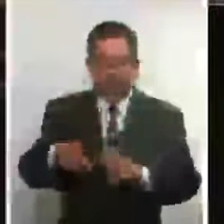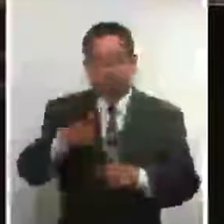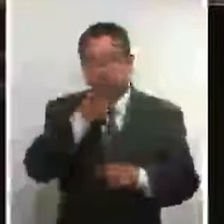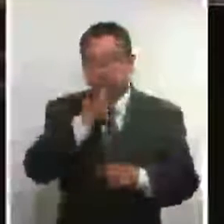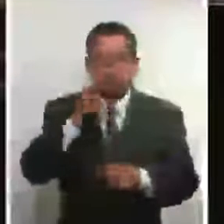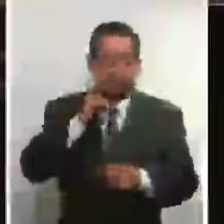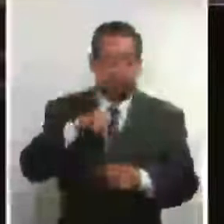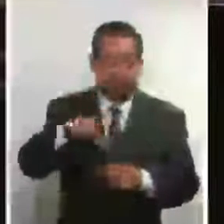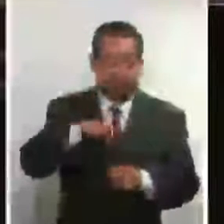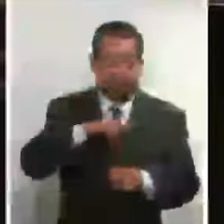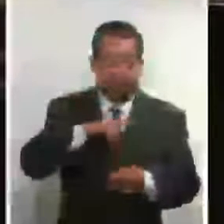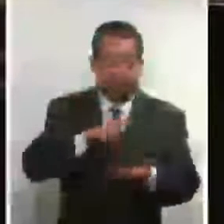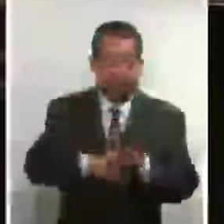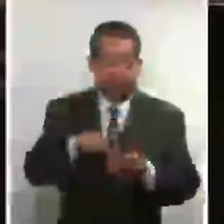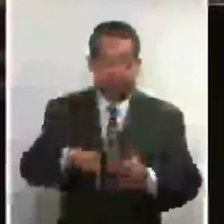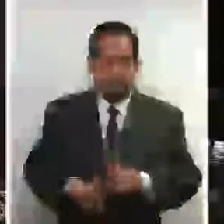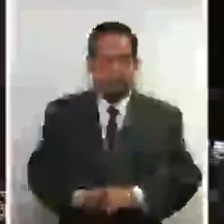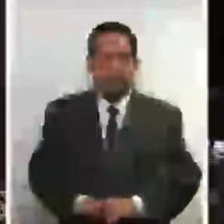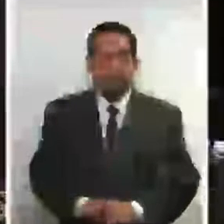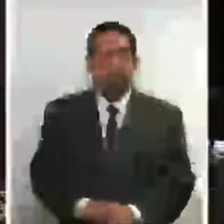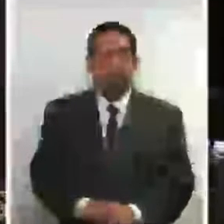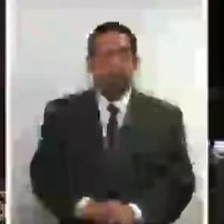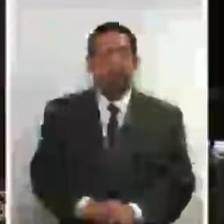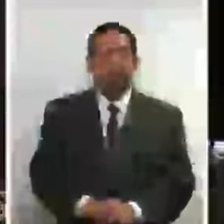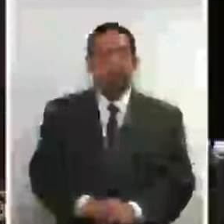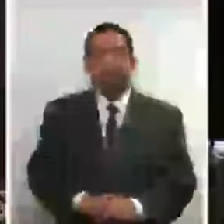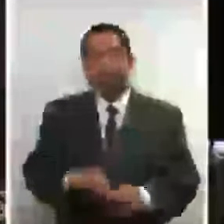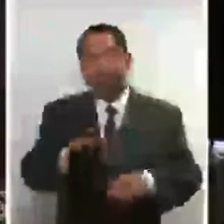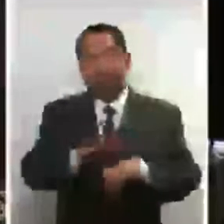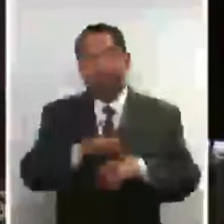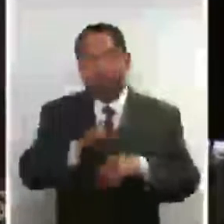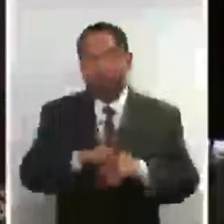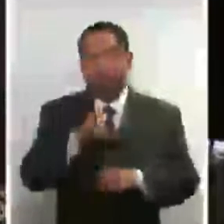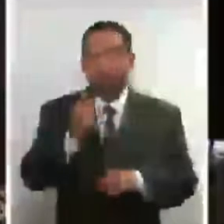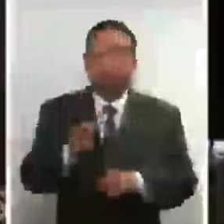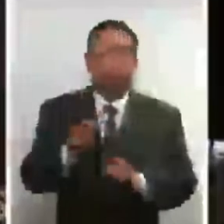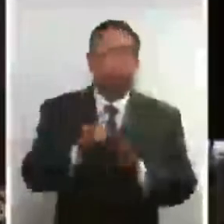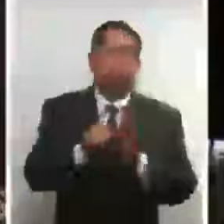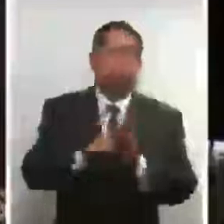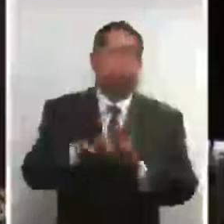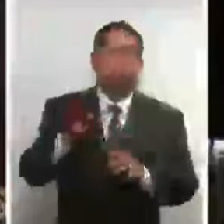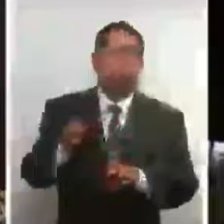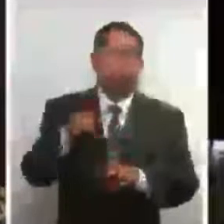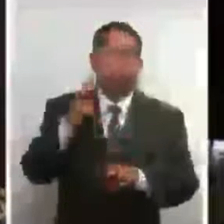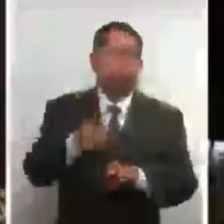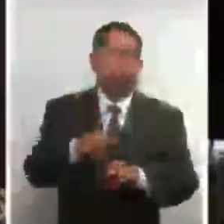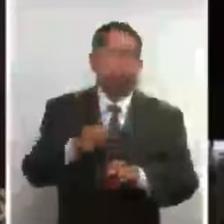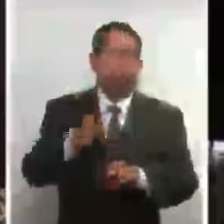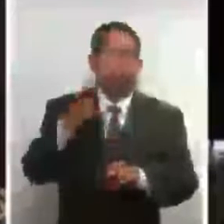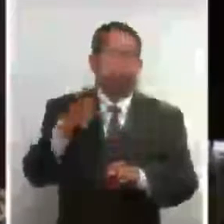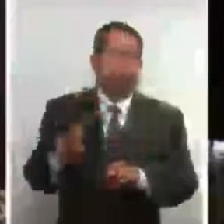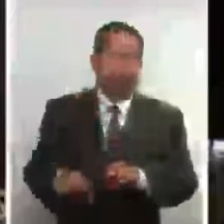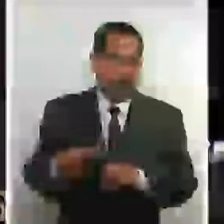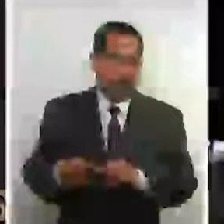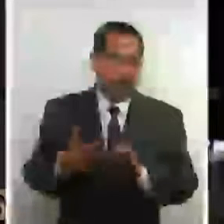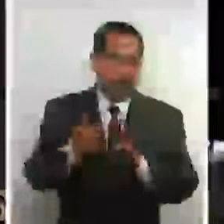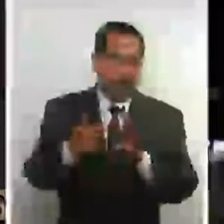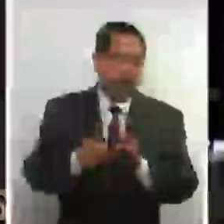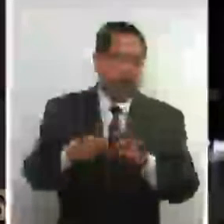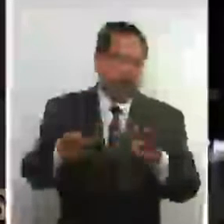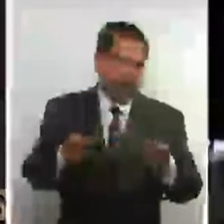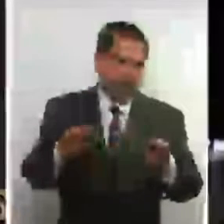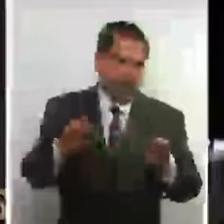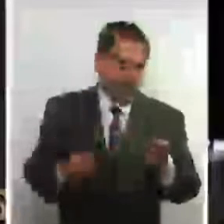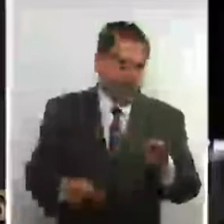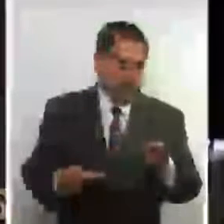los diputados presentes. Háganse los avisos a que se refiere el artículo 42, numeral 3 del reglamento para